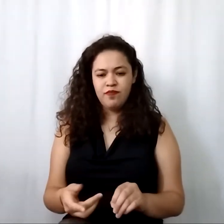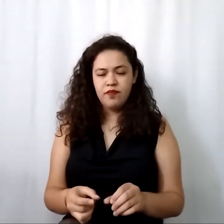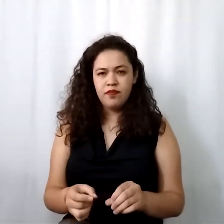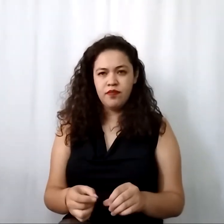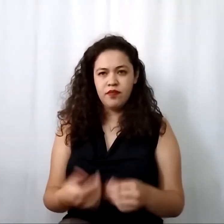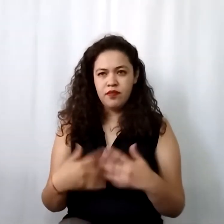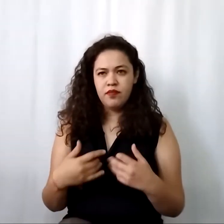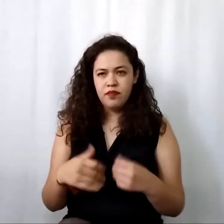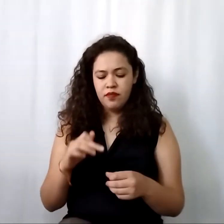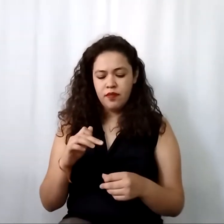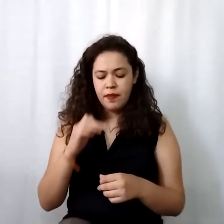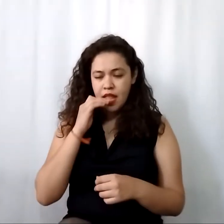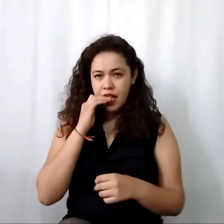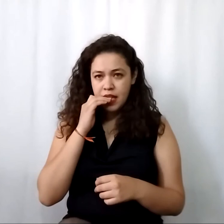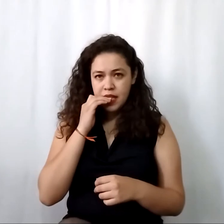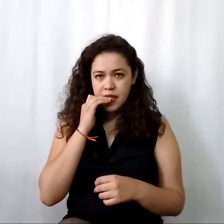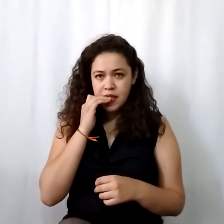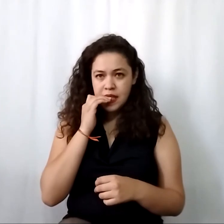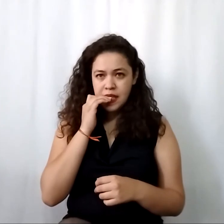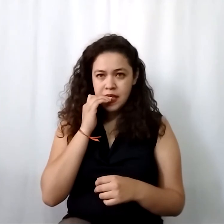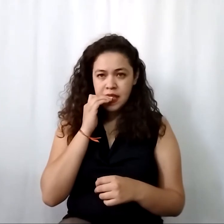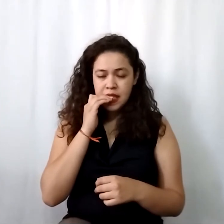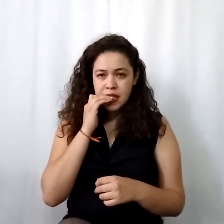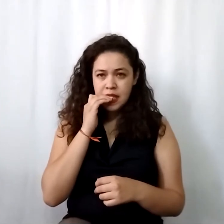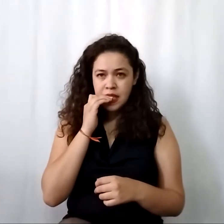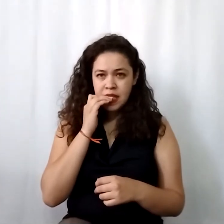ya se me escapó por acá.